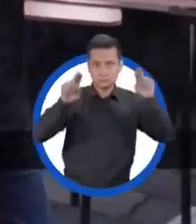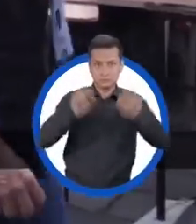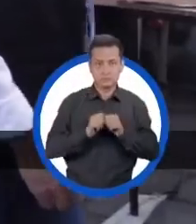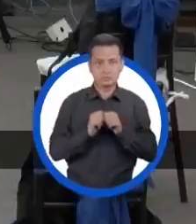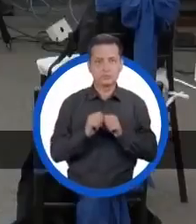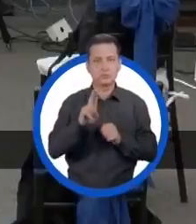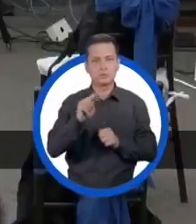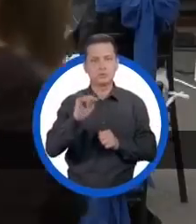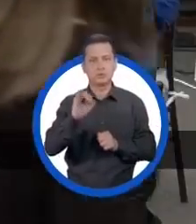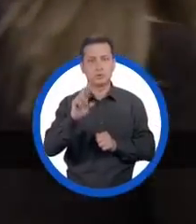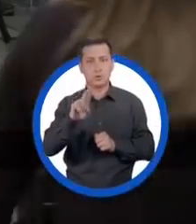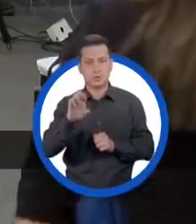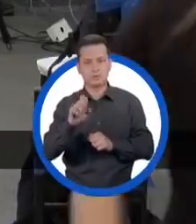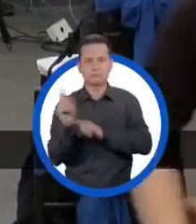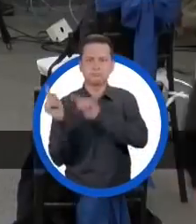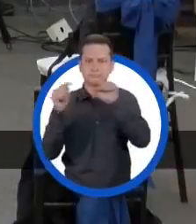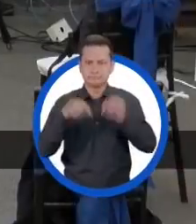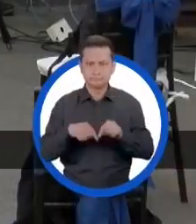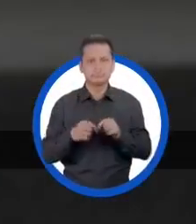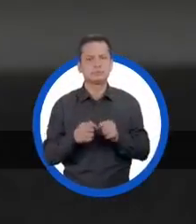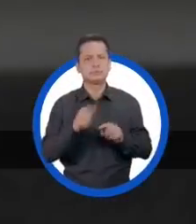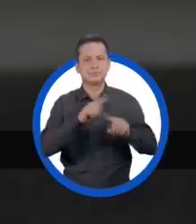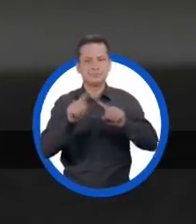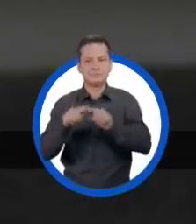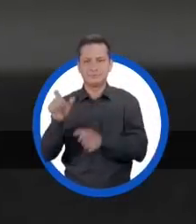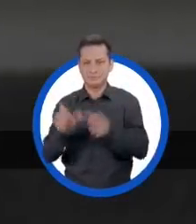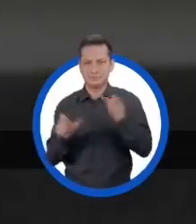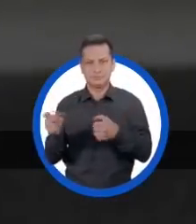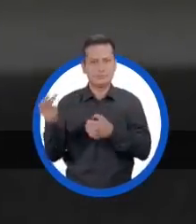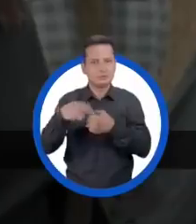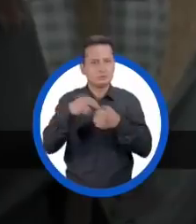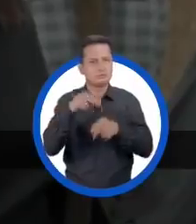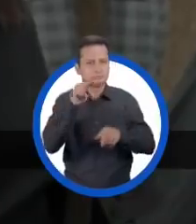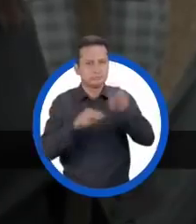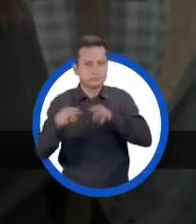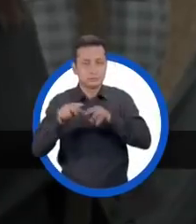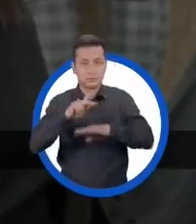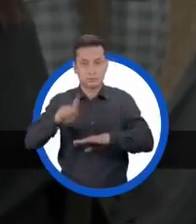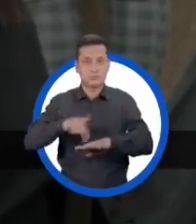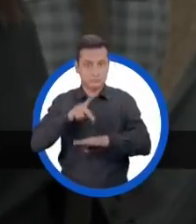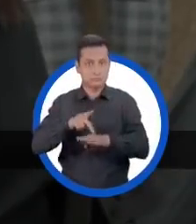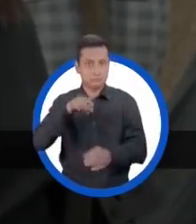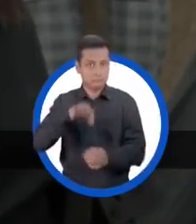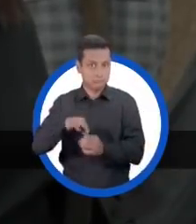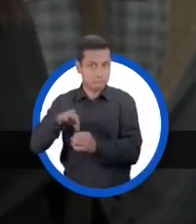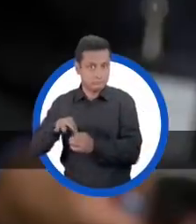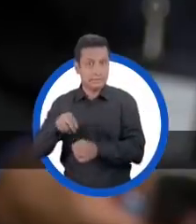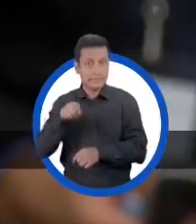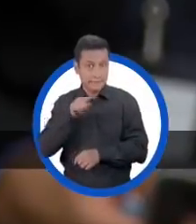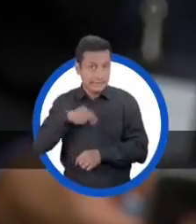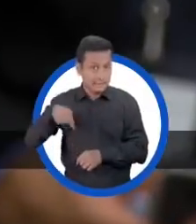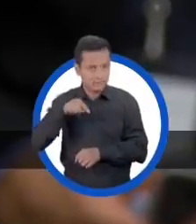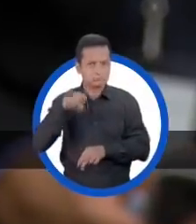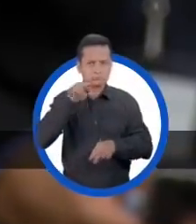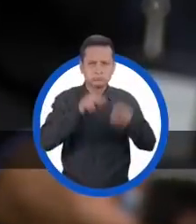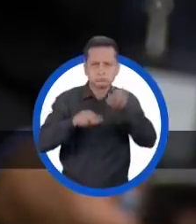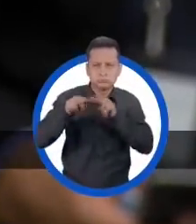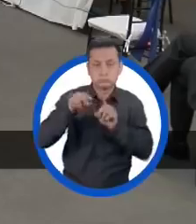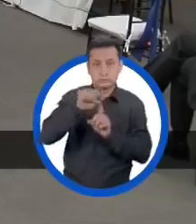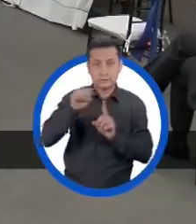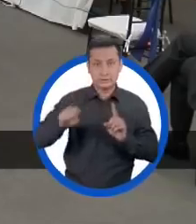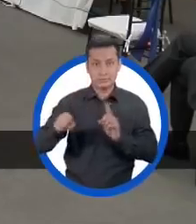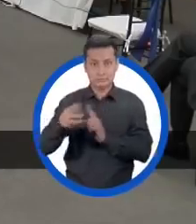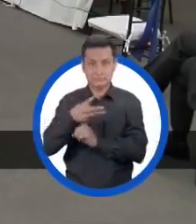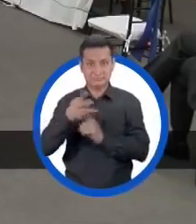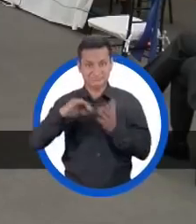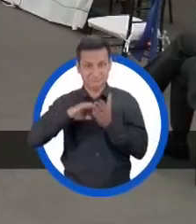y UNIORE enviaron al Ecuador misiones de avanzada, integradas por expertos electorales quienes verificaron el adecuado funcionamiento